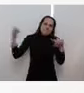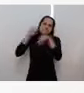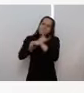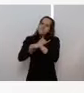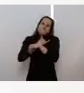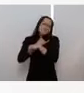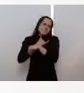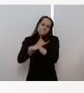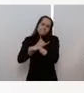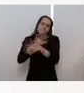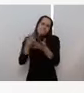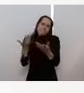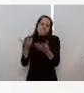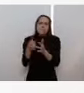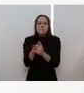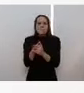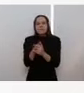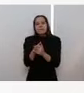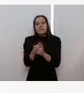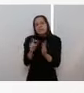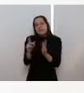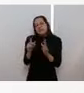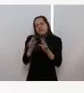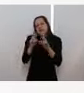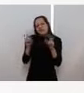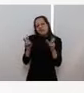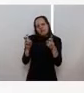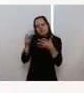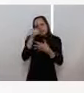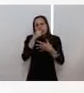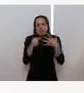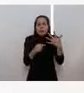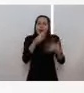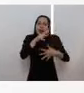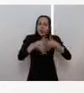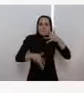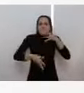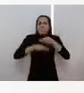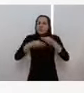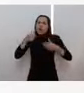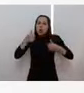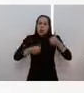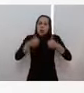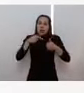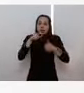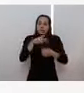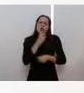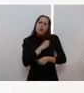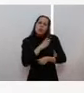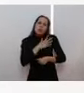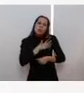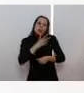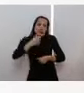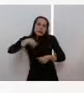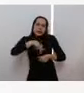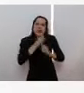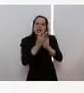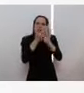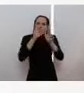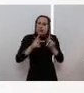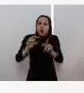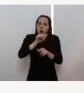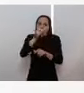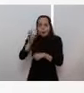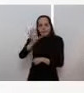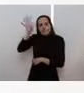riesgo también de la mano de estos pero muy probablemente esta oportunidad para que estudiantes externos puedan conocer